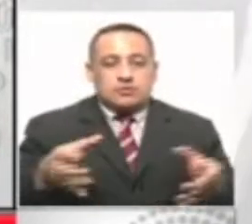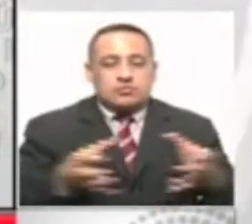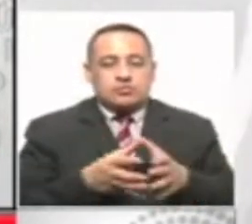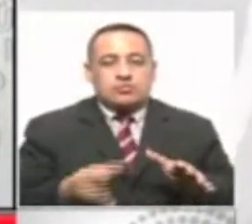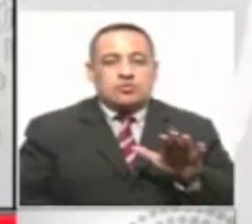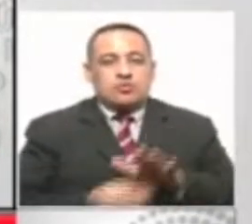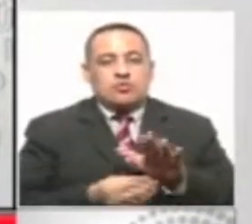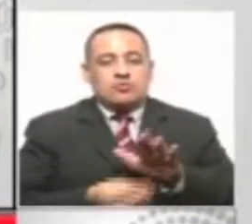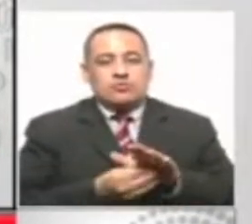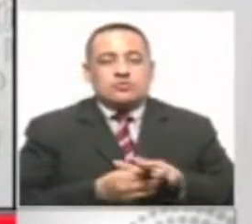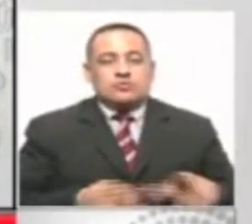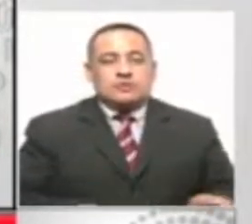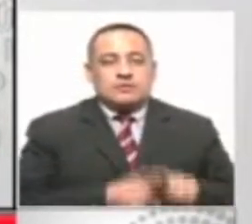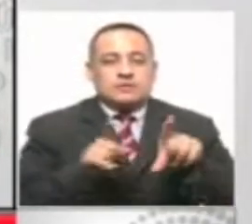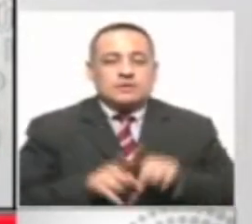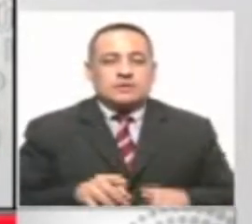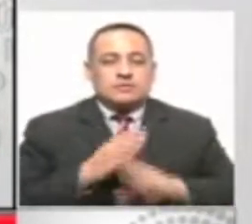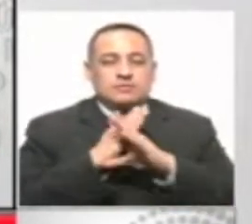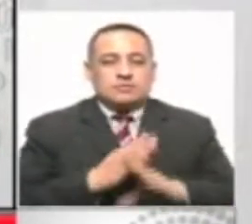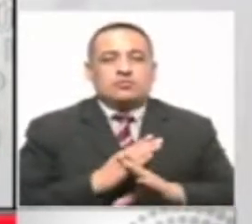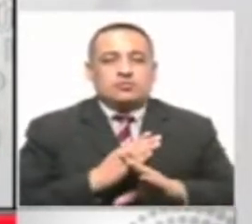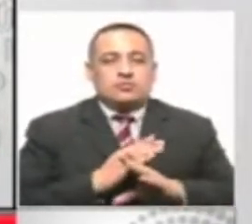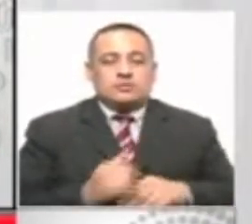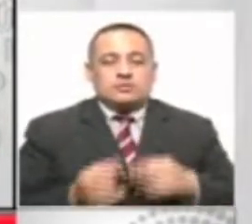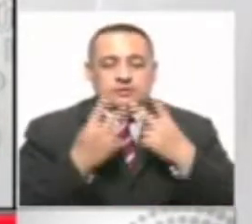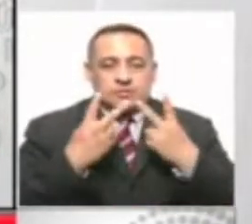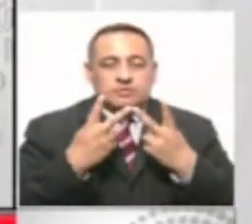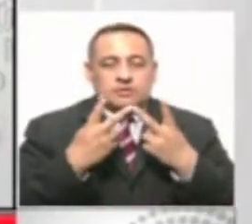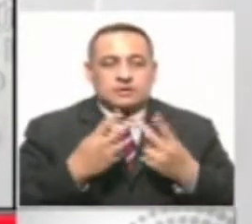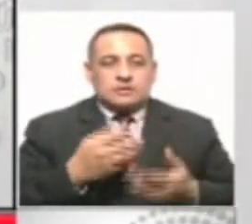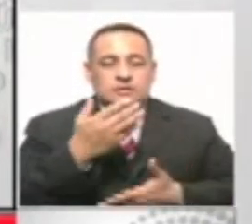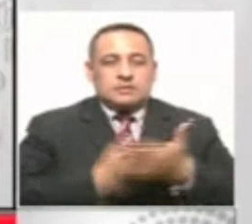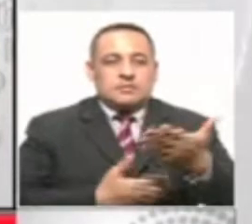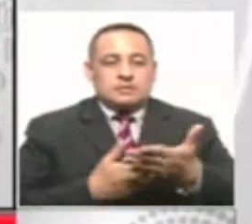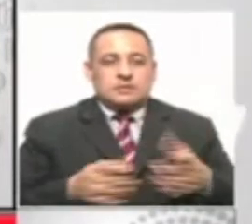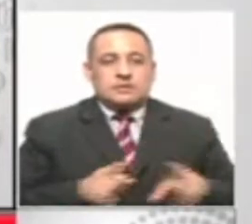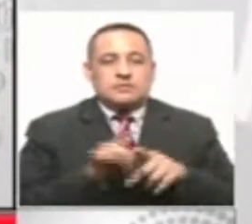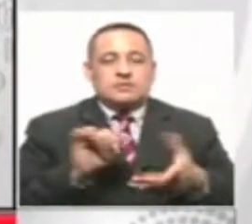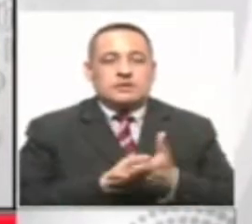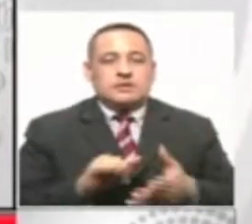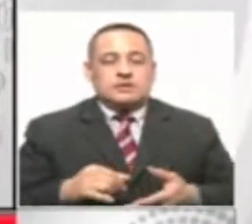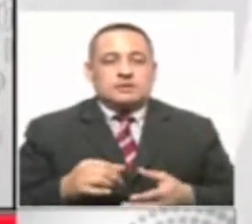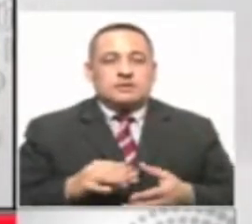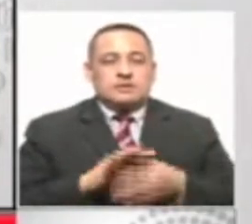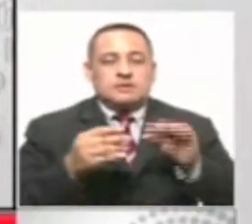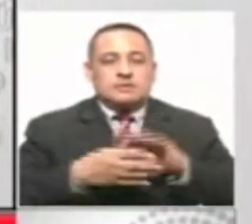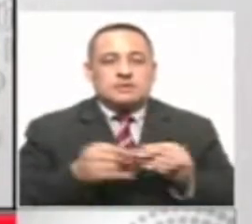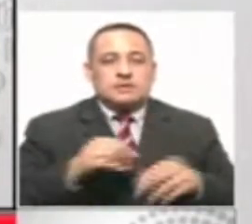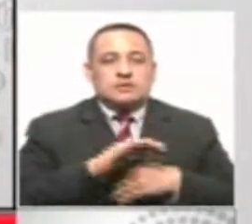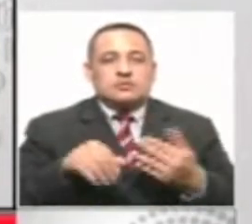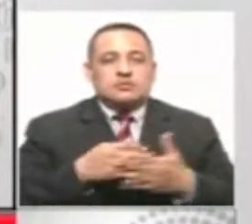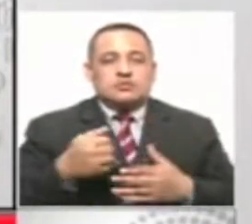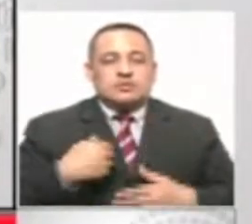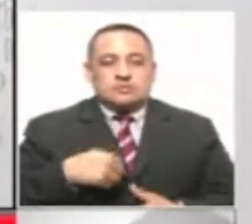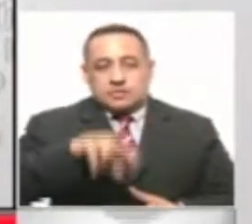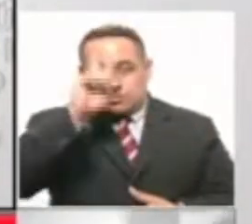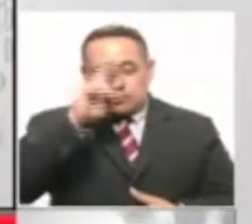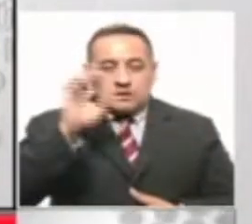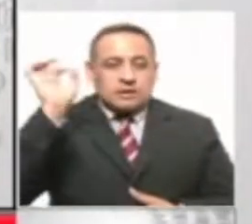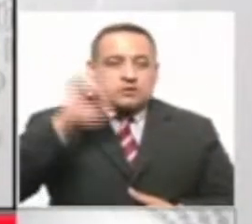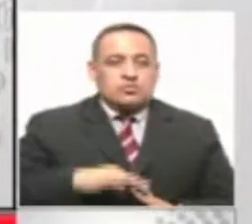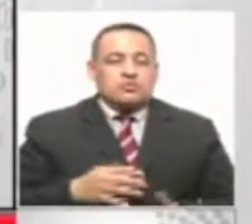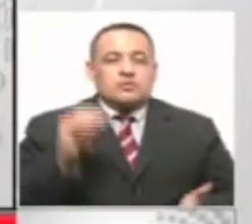corrupto, antipatriótico, entreguista y traidor a los intereses de nuestra patria. Y que nunca